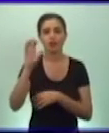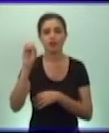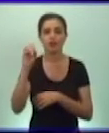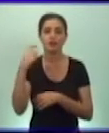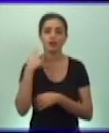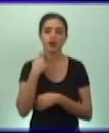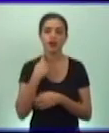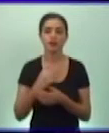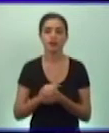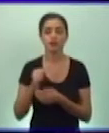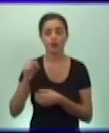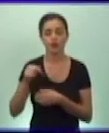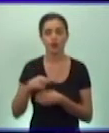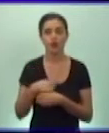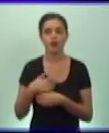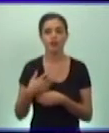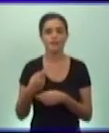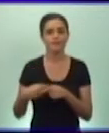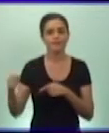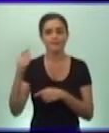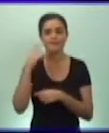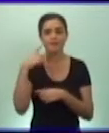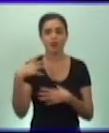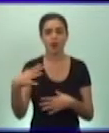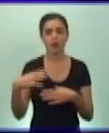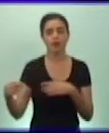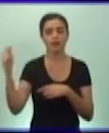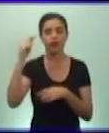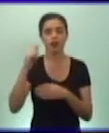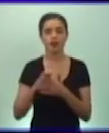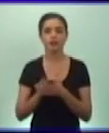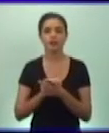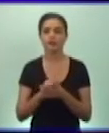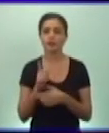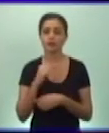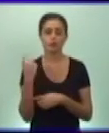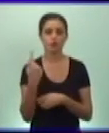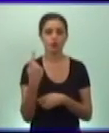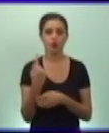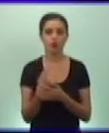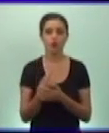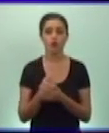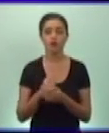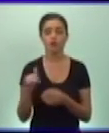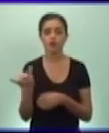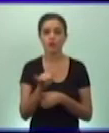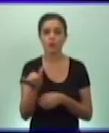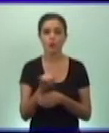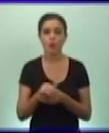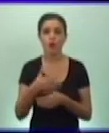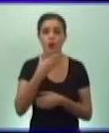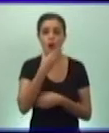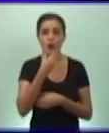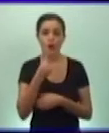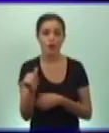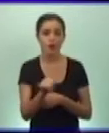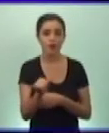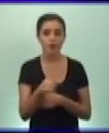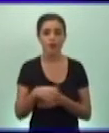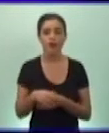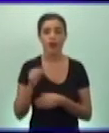y reconocer la labor que están realizando. Pero no solo ellos, sino también la labor que realizan los jóvenes que en la